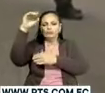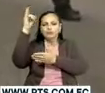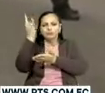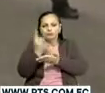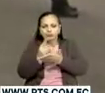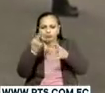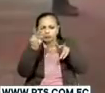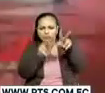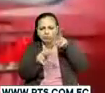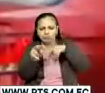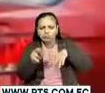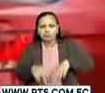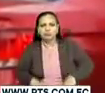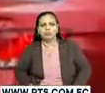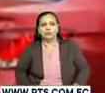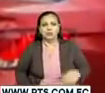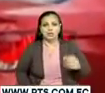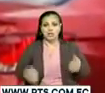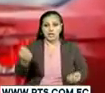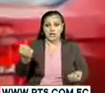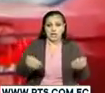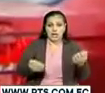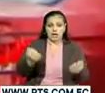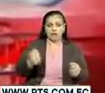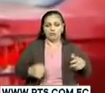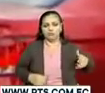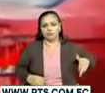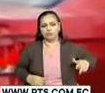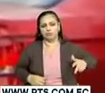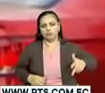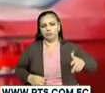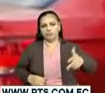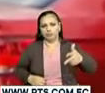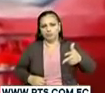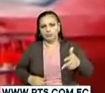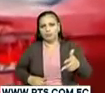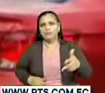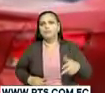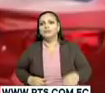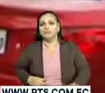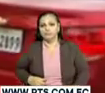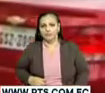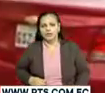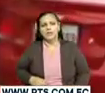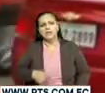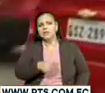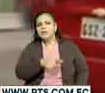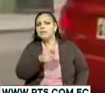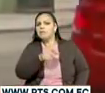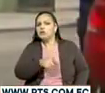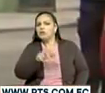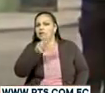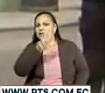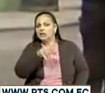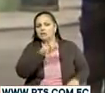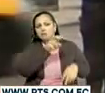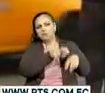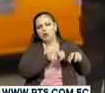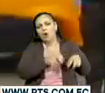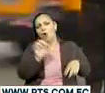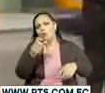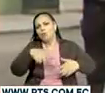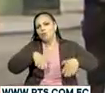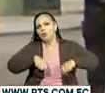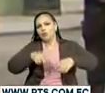este sector. Nos damos cuenta que en vehículos sospechosos que tienen dos o tres tripulantes de género masculino. Les verificábamos la cédula,